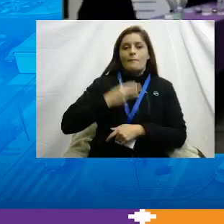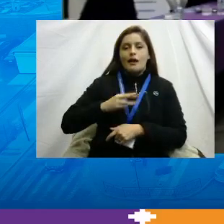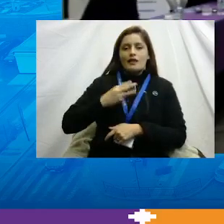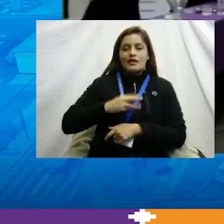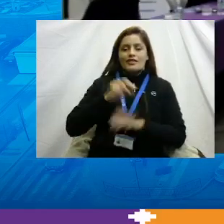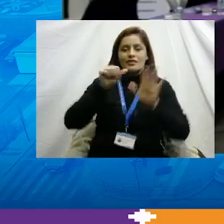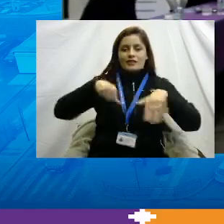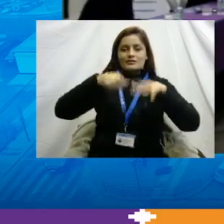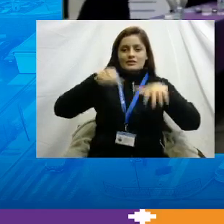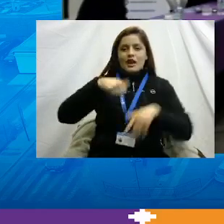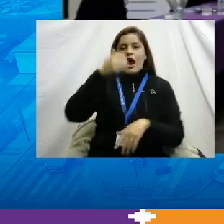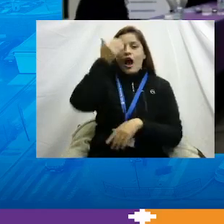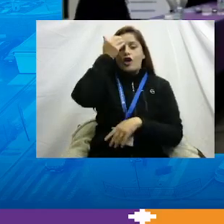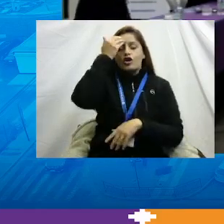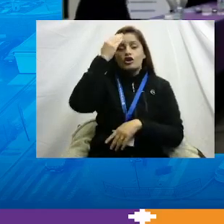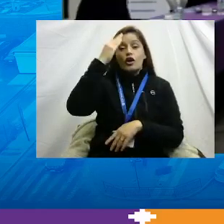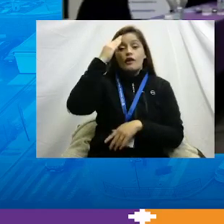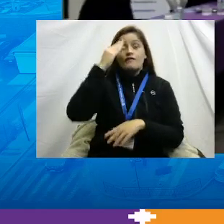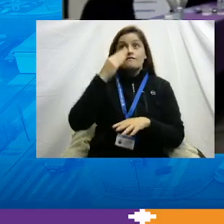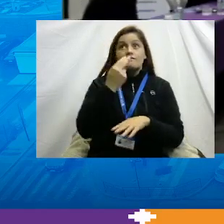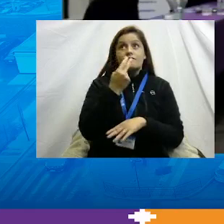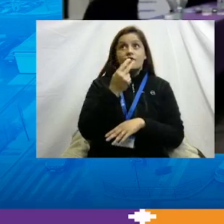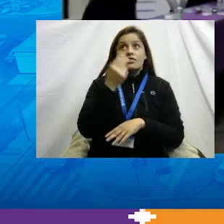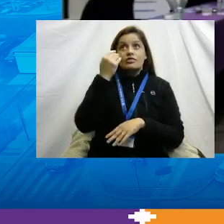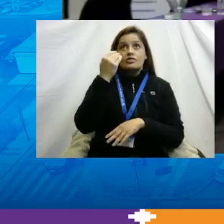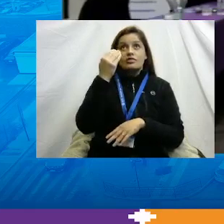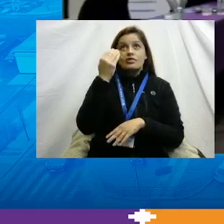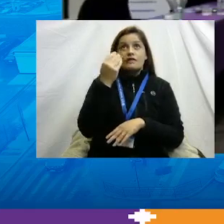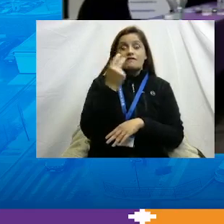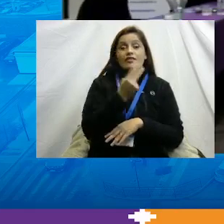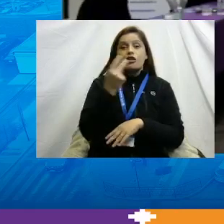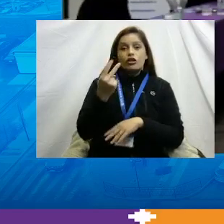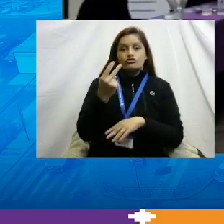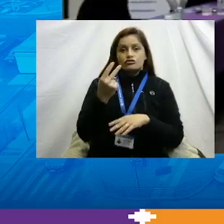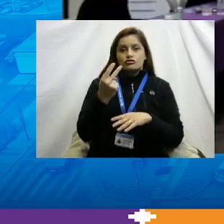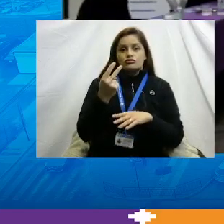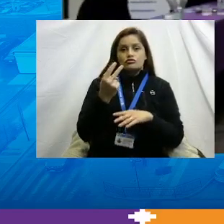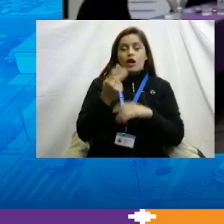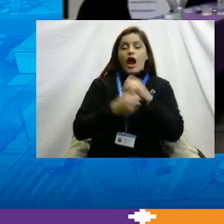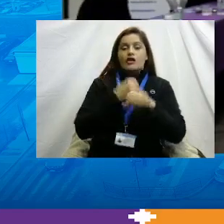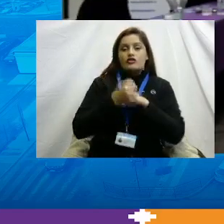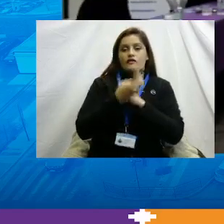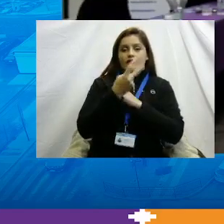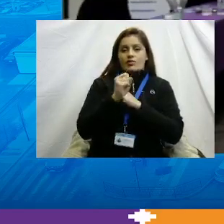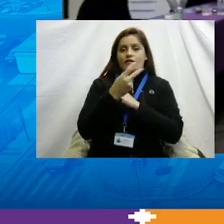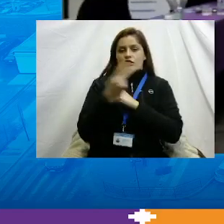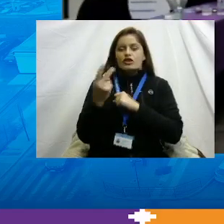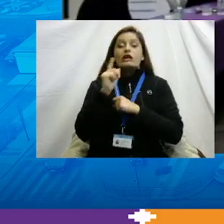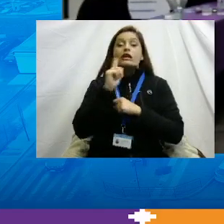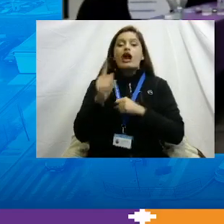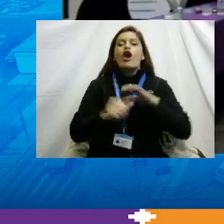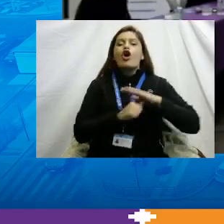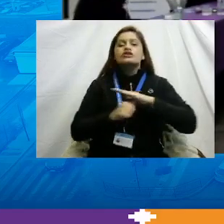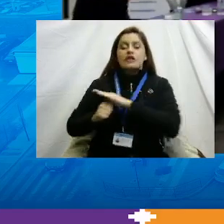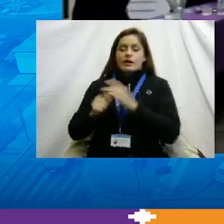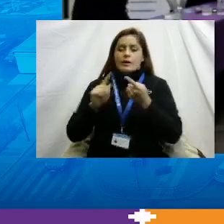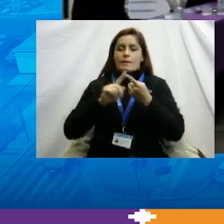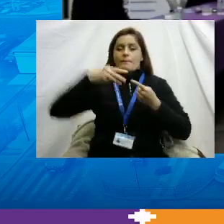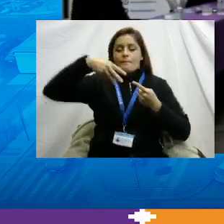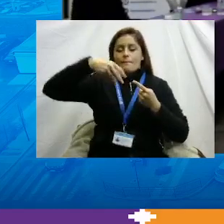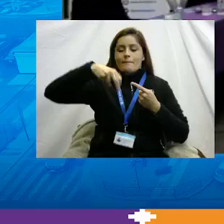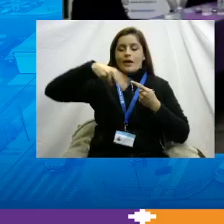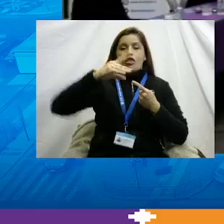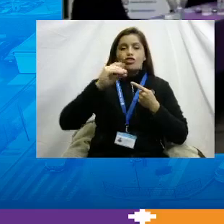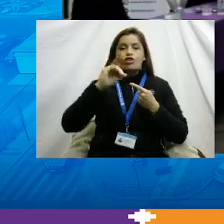de agosto del 2022 con la presencia del concejal Jaime Mendoza, concejal